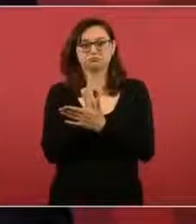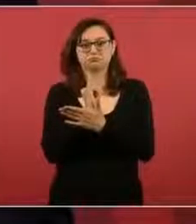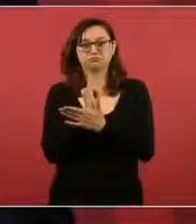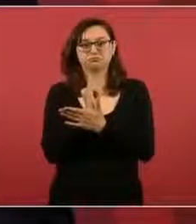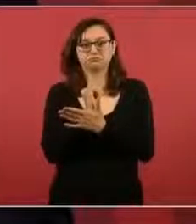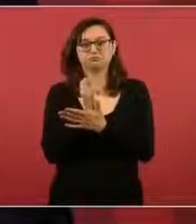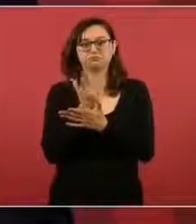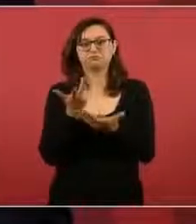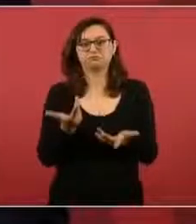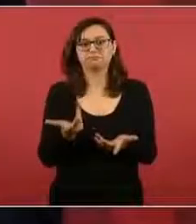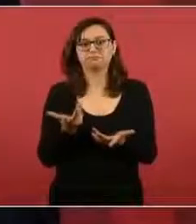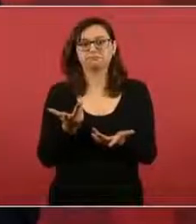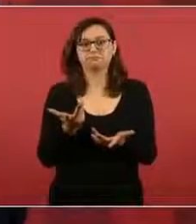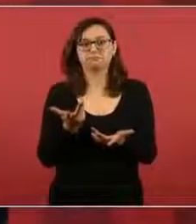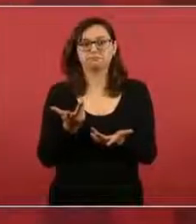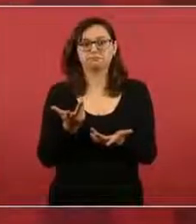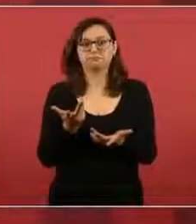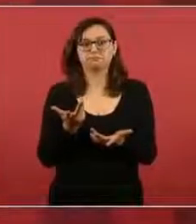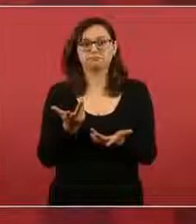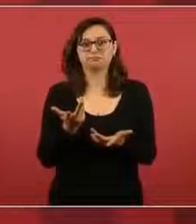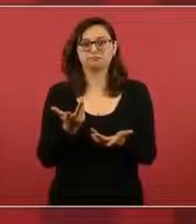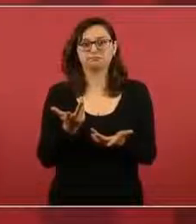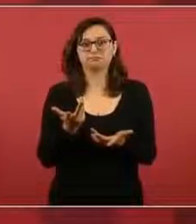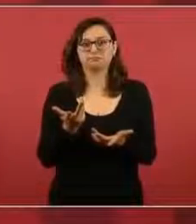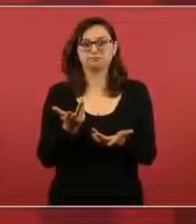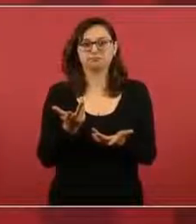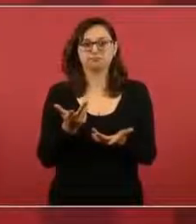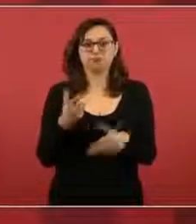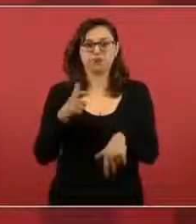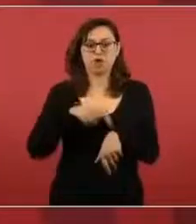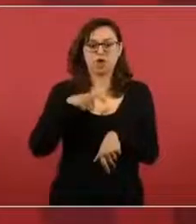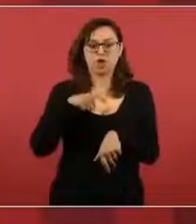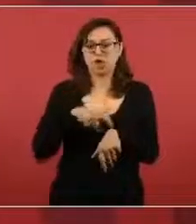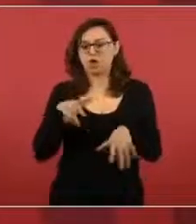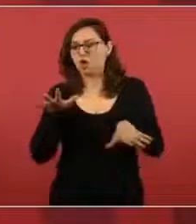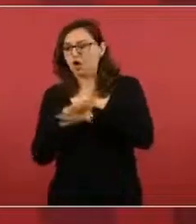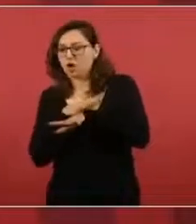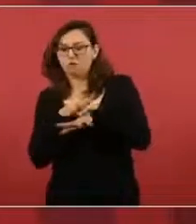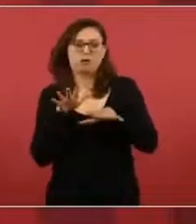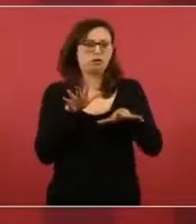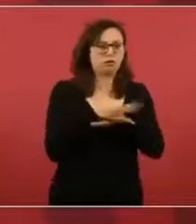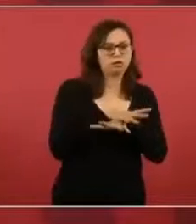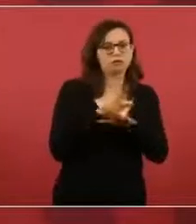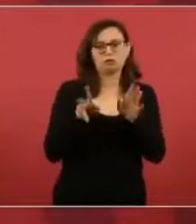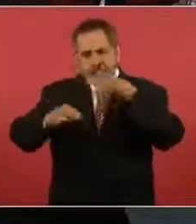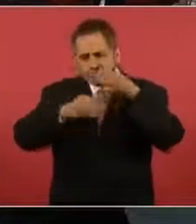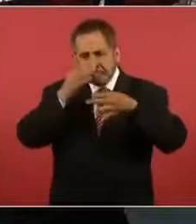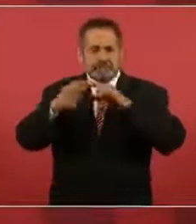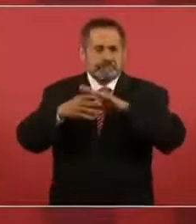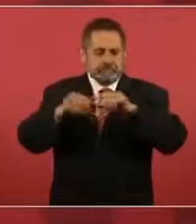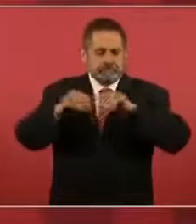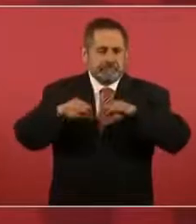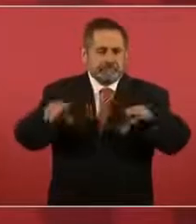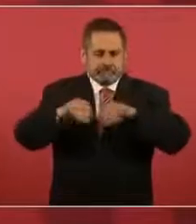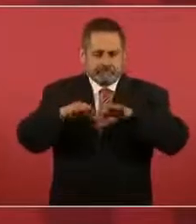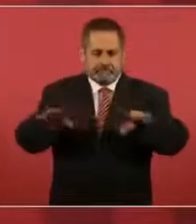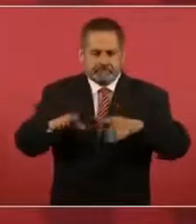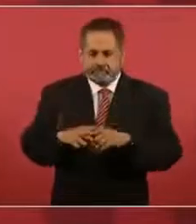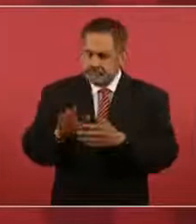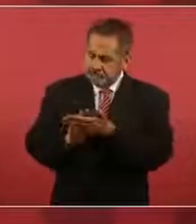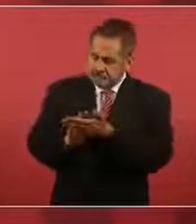el que se suspenda lo del cambio, lo del horario de verano. La información que